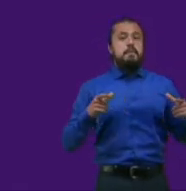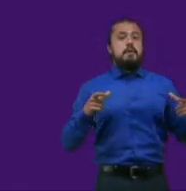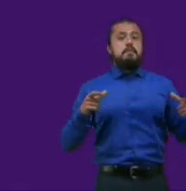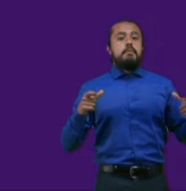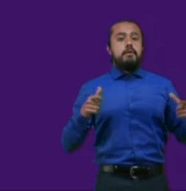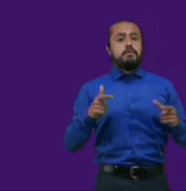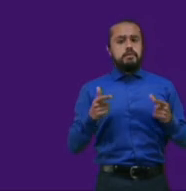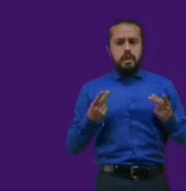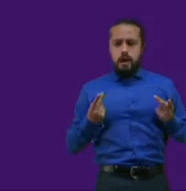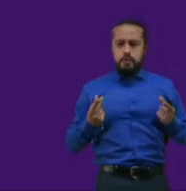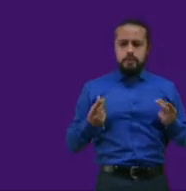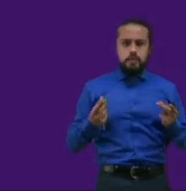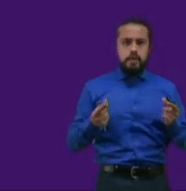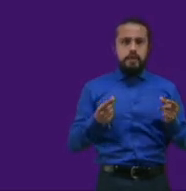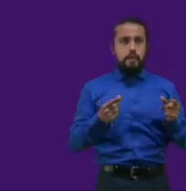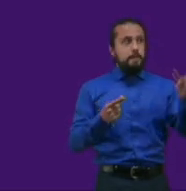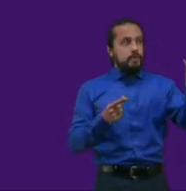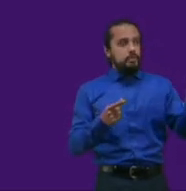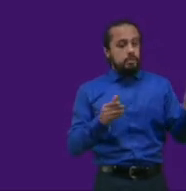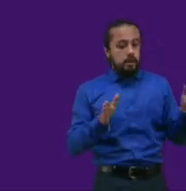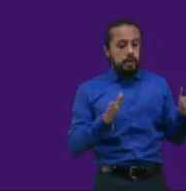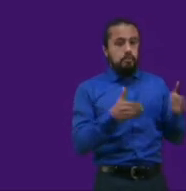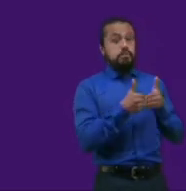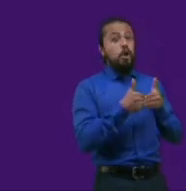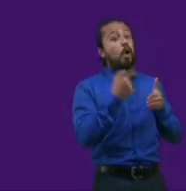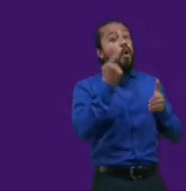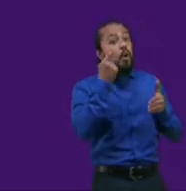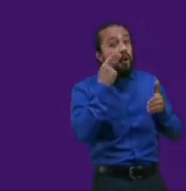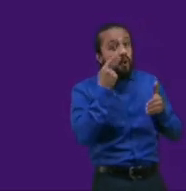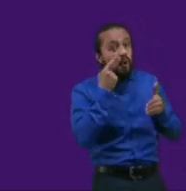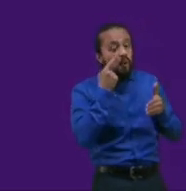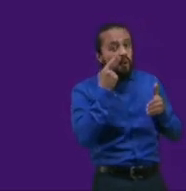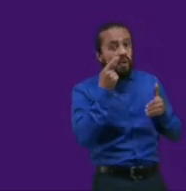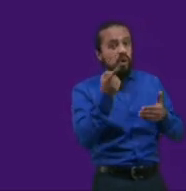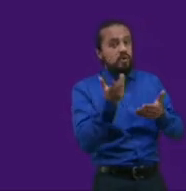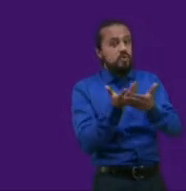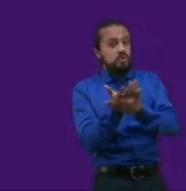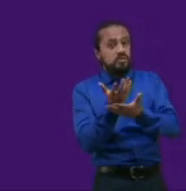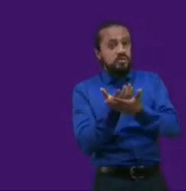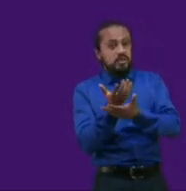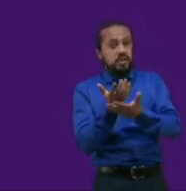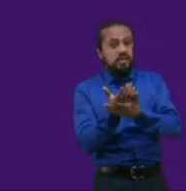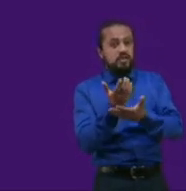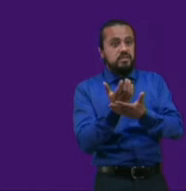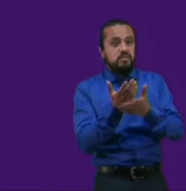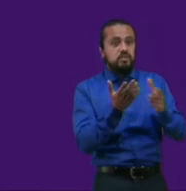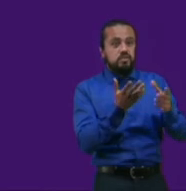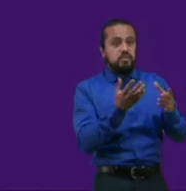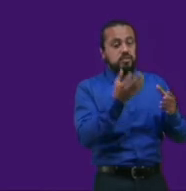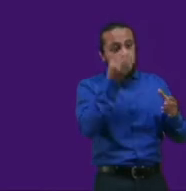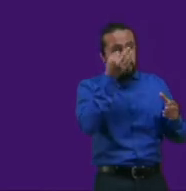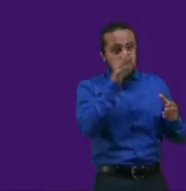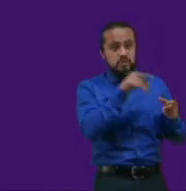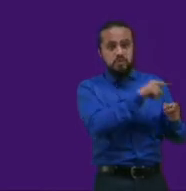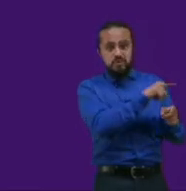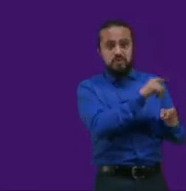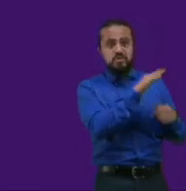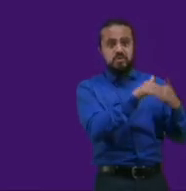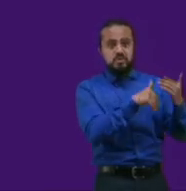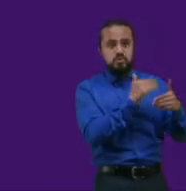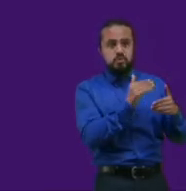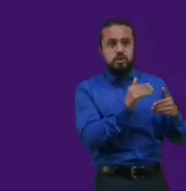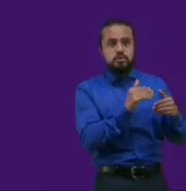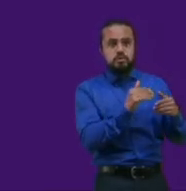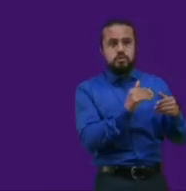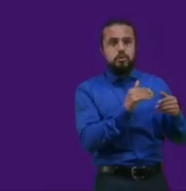acelere de poder cerrar a alguien, pilas y meten a fondos que pueden ponerte después piedras en el